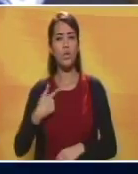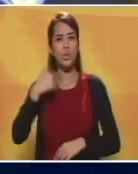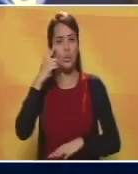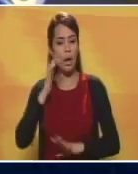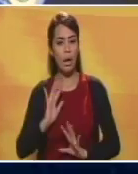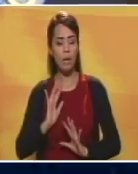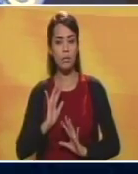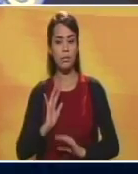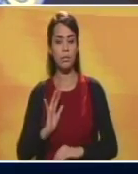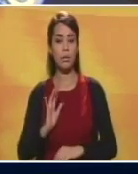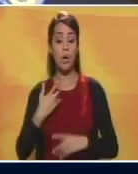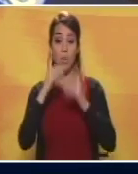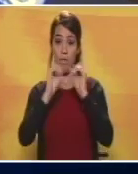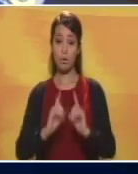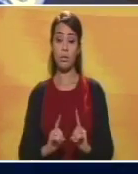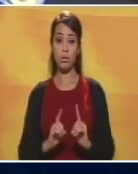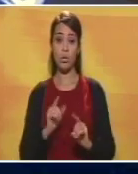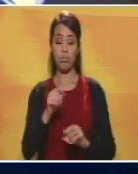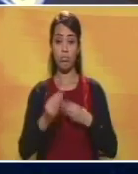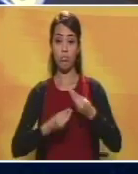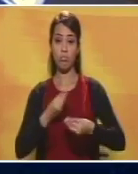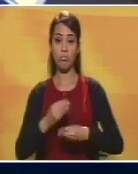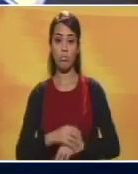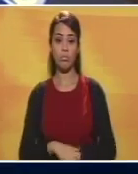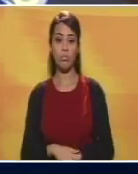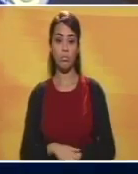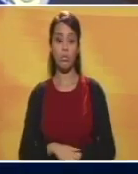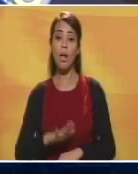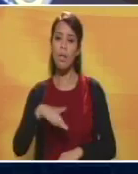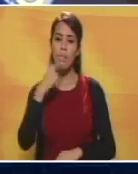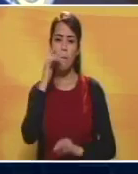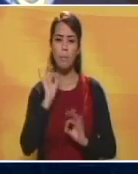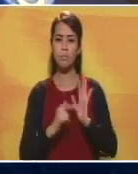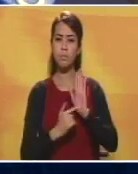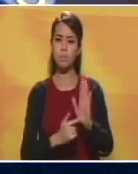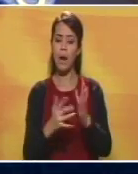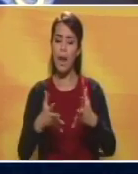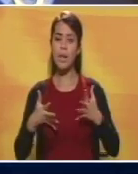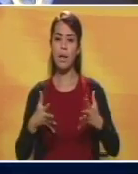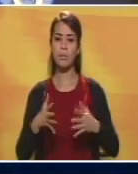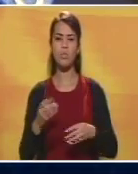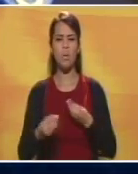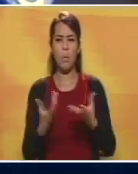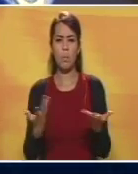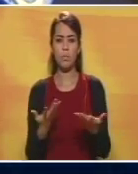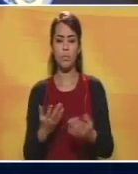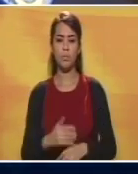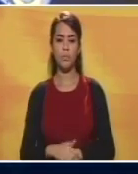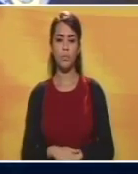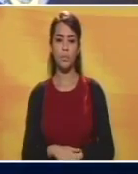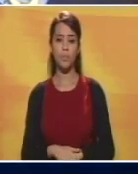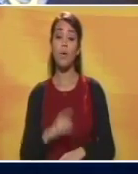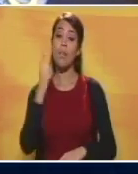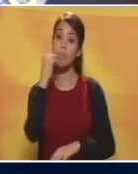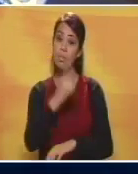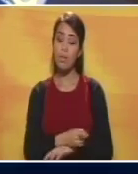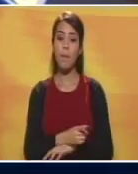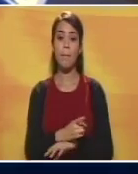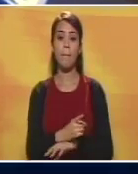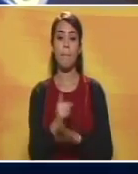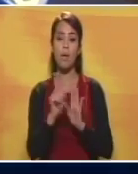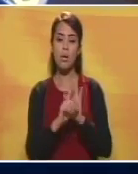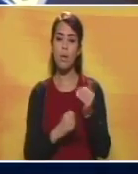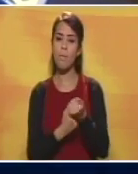que si una decisión como esta se hace, debe garantizarse la victoria. ¿Cómo lo digo? Debe tener padrón electoral